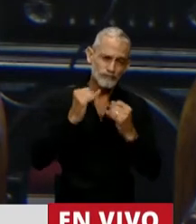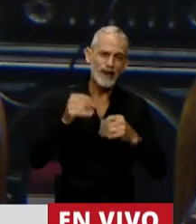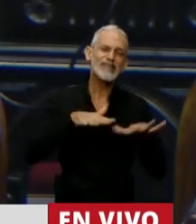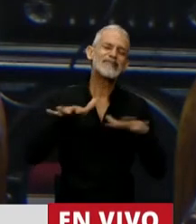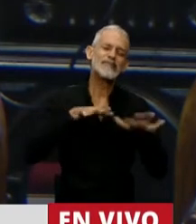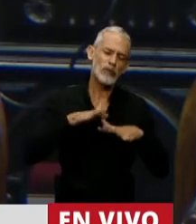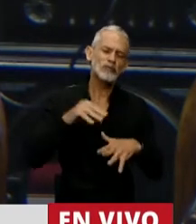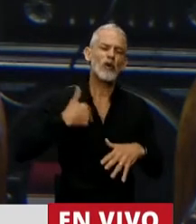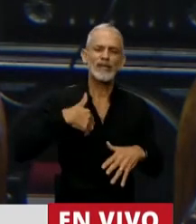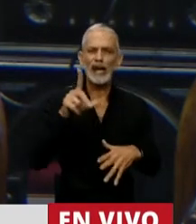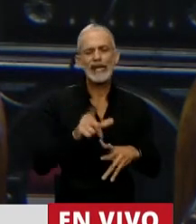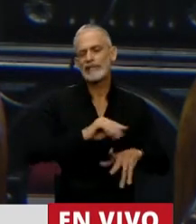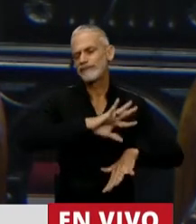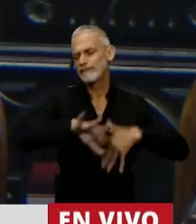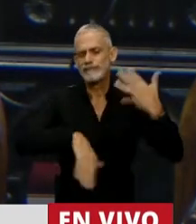es caótica,